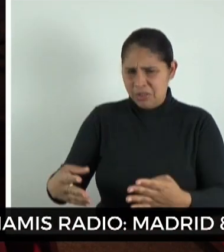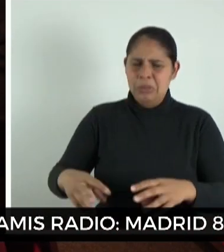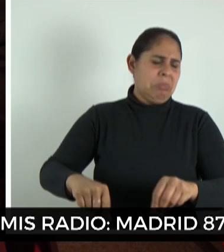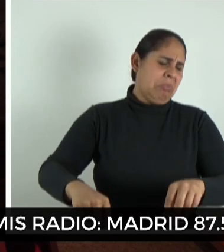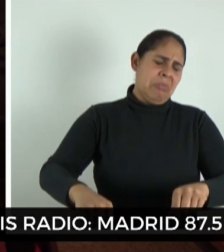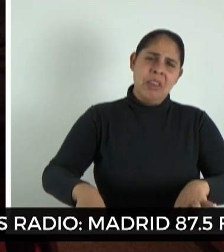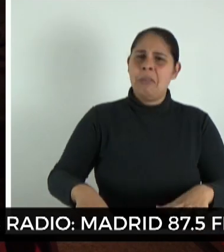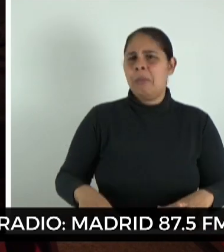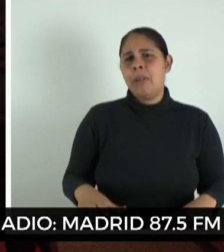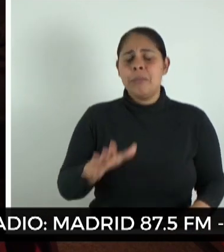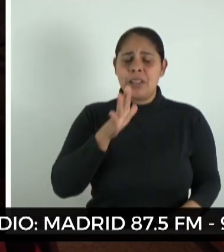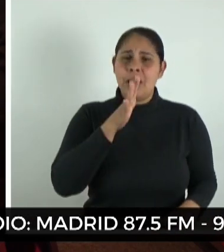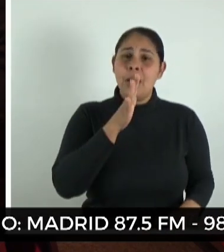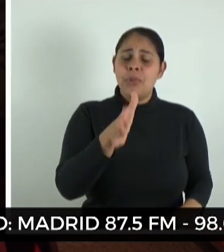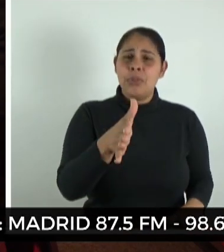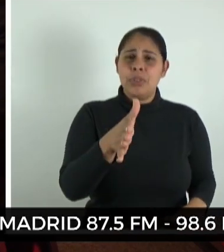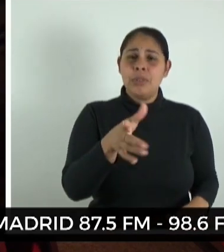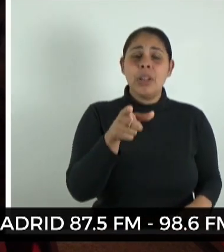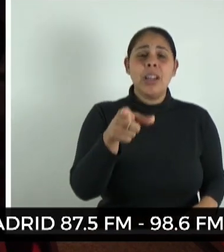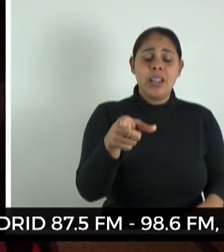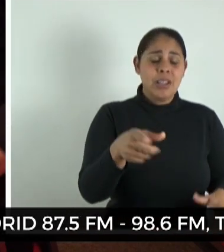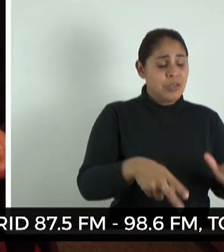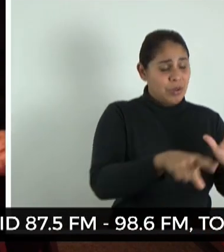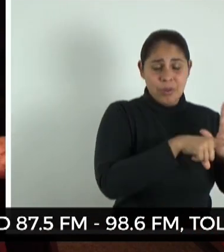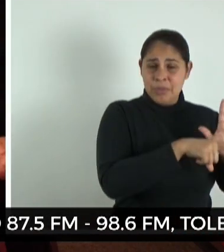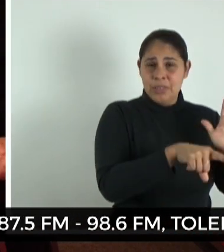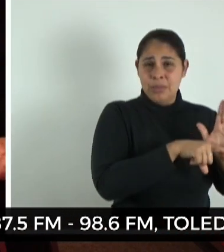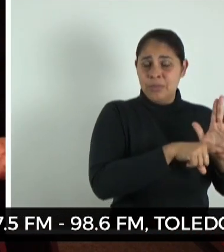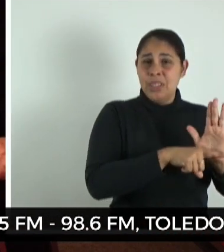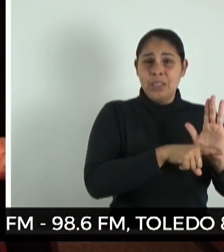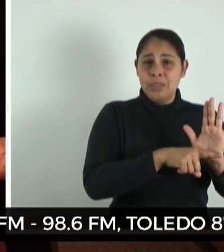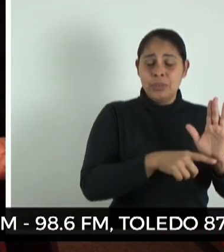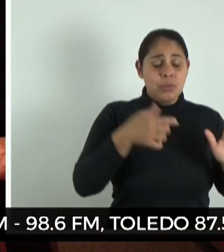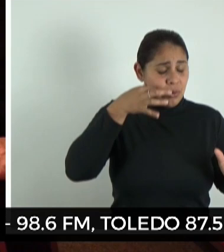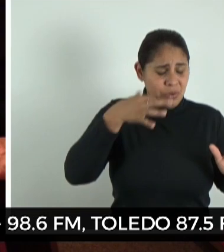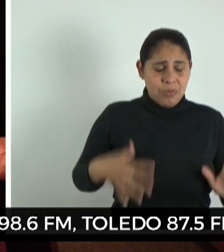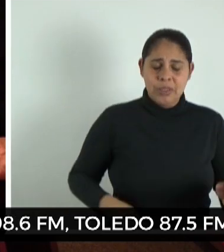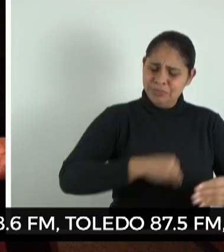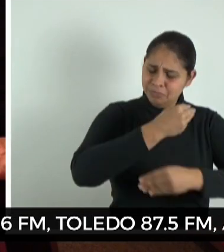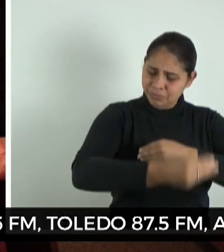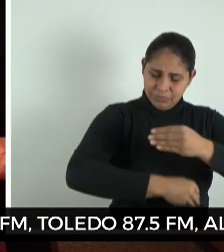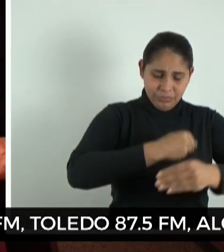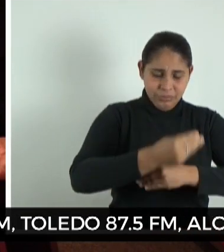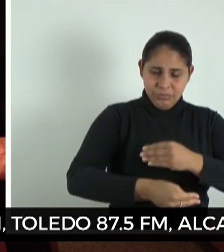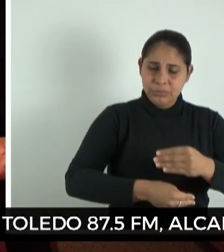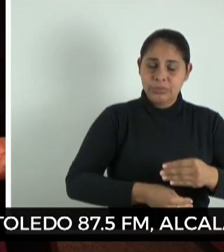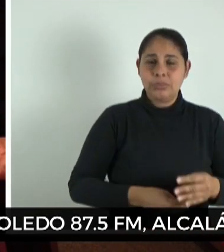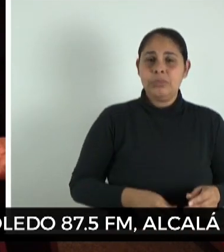son mandamientos del ser humano. Querido oyente, la única